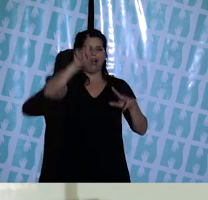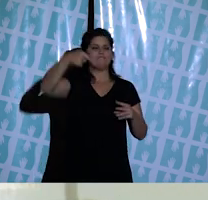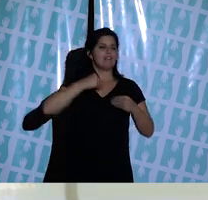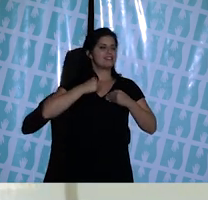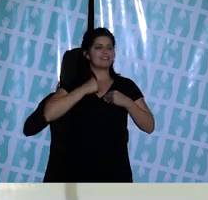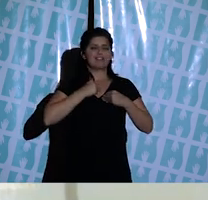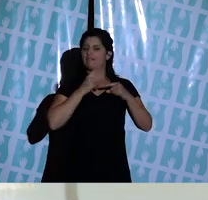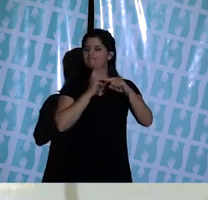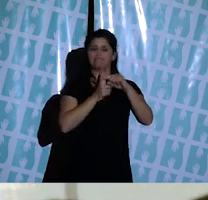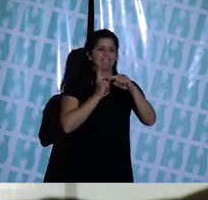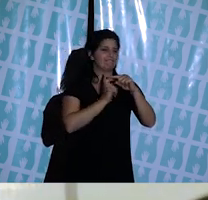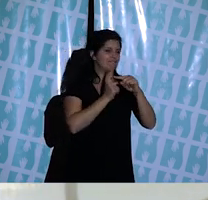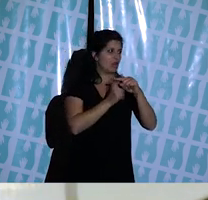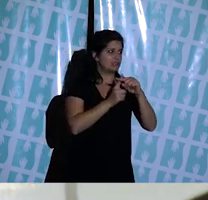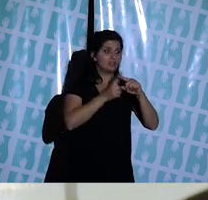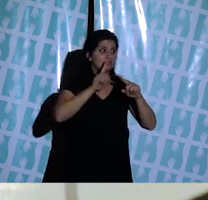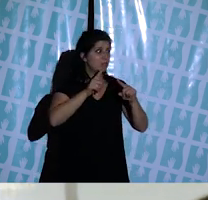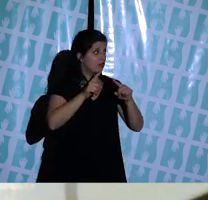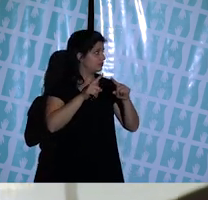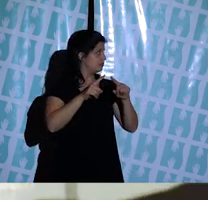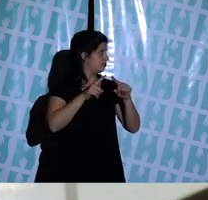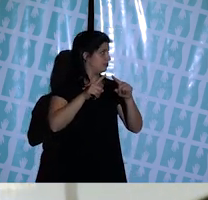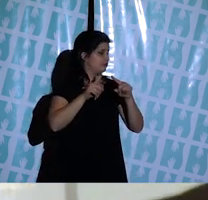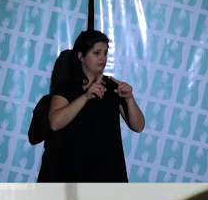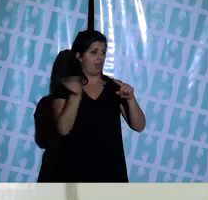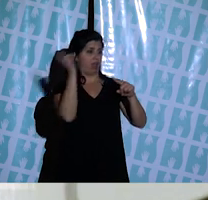siento. Y un poco de esto, que es